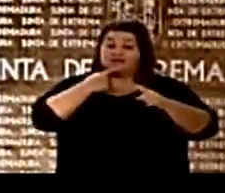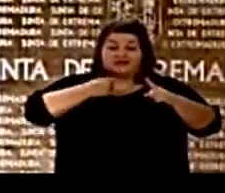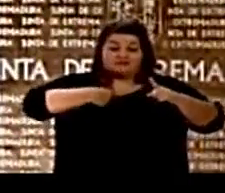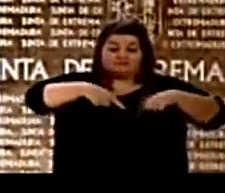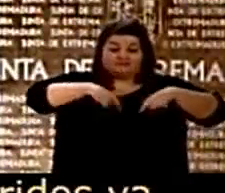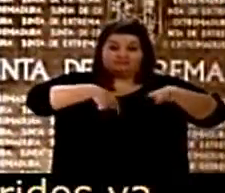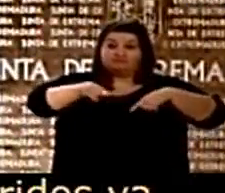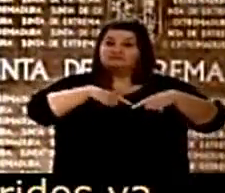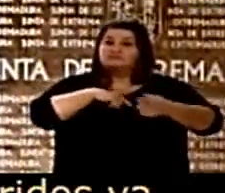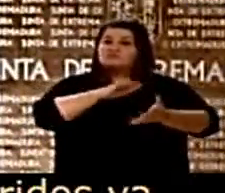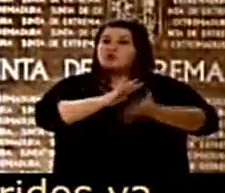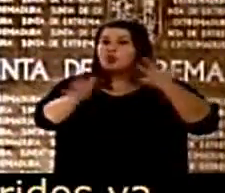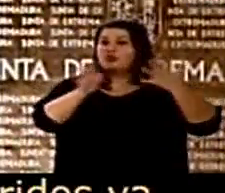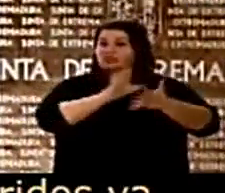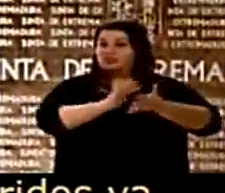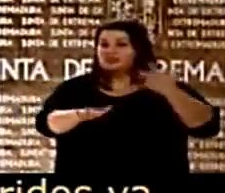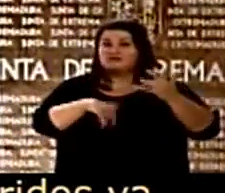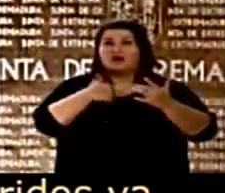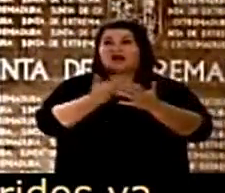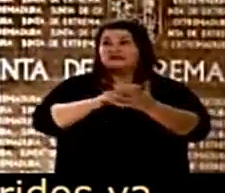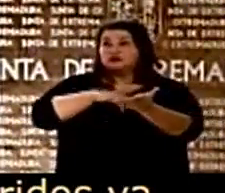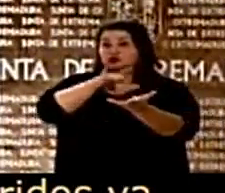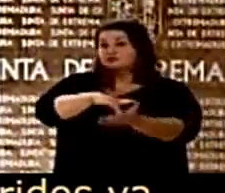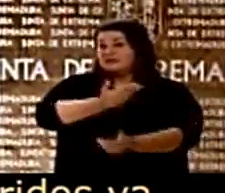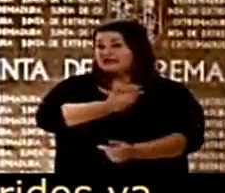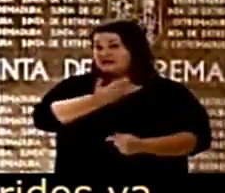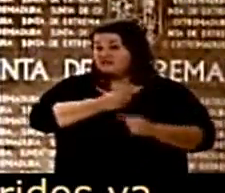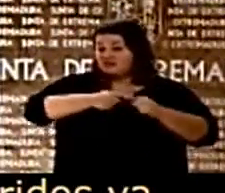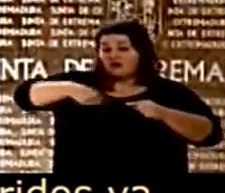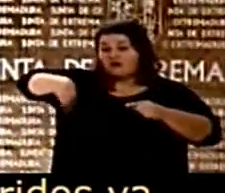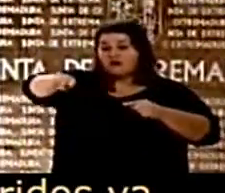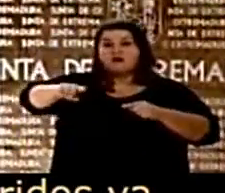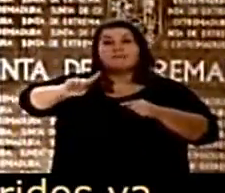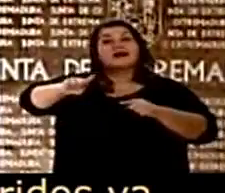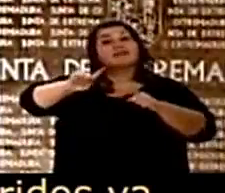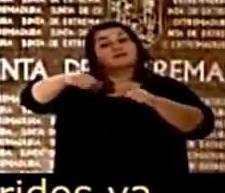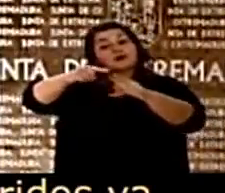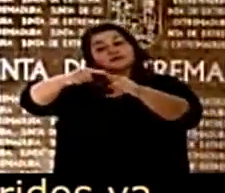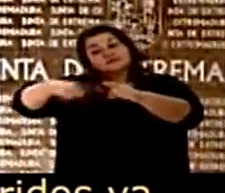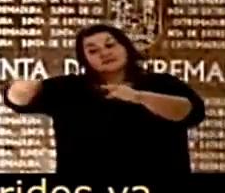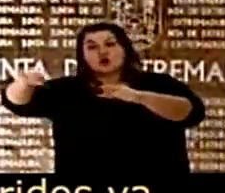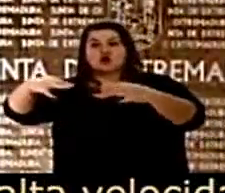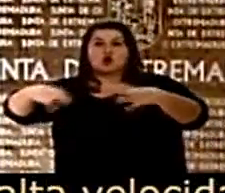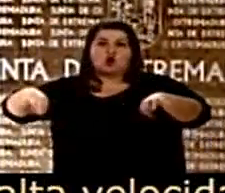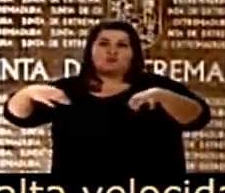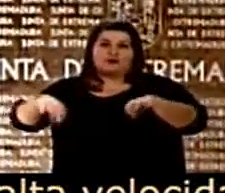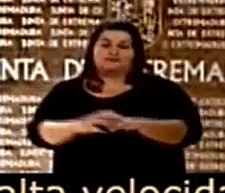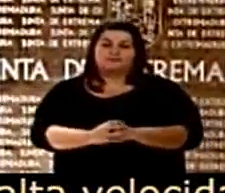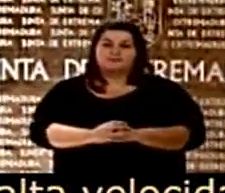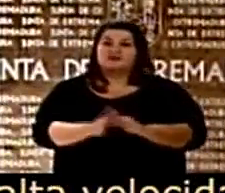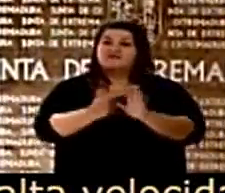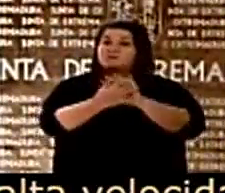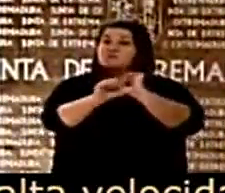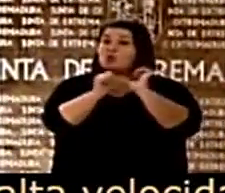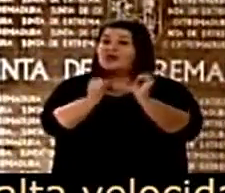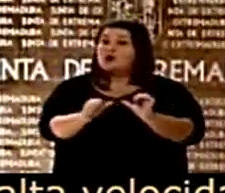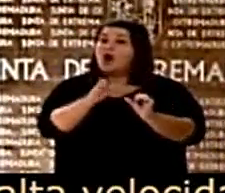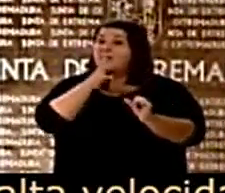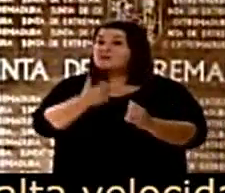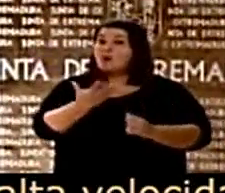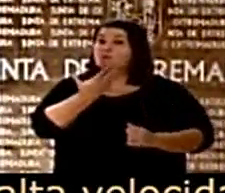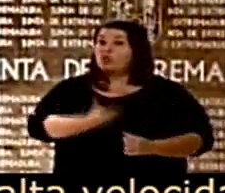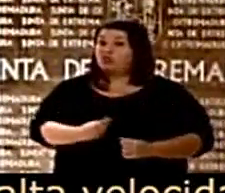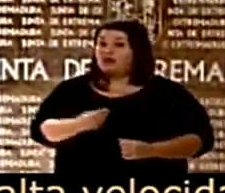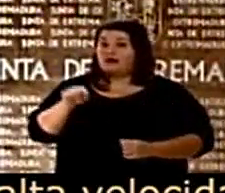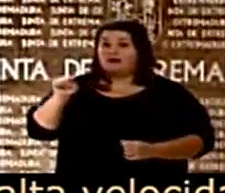velocidad hasta Plasencia, para que luego enlace por la línea convencional. Este es un modelo que ahora mismo en Murcia